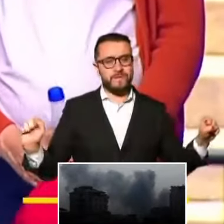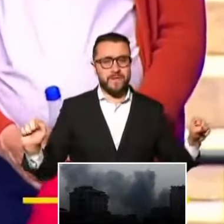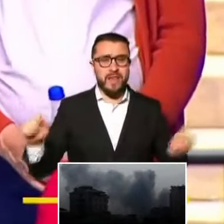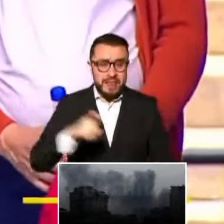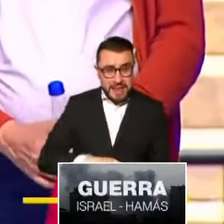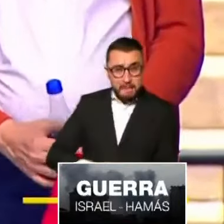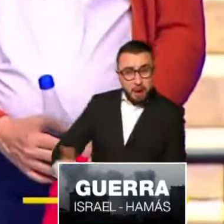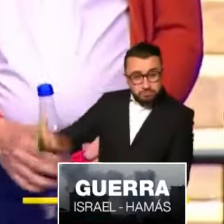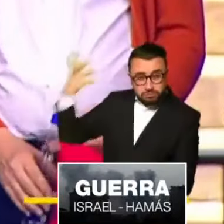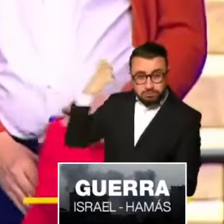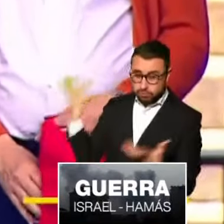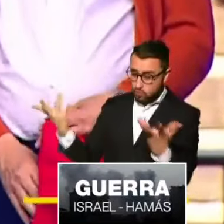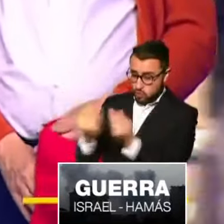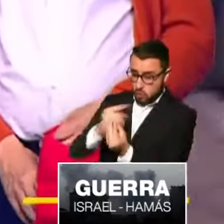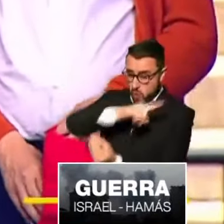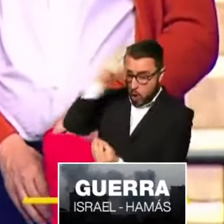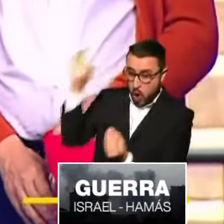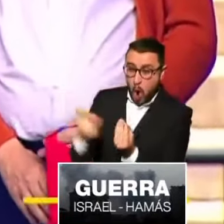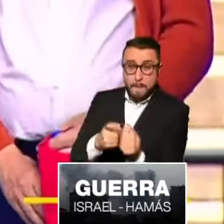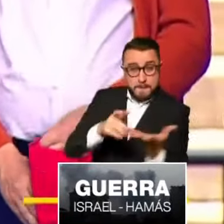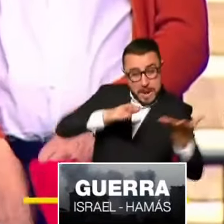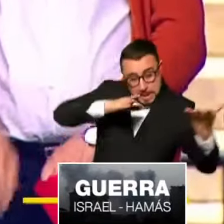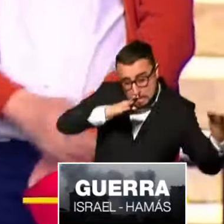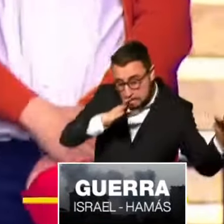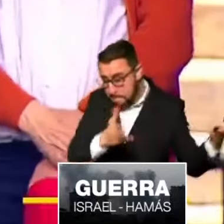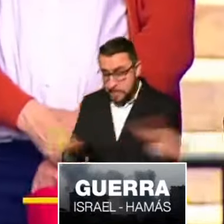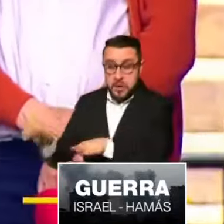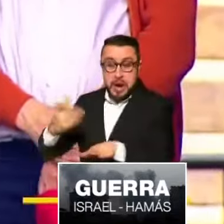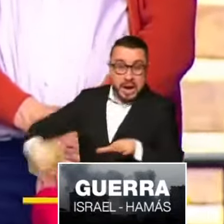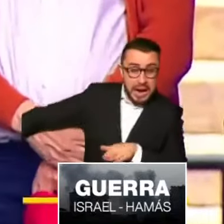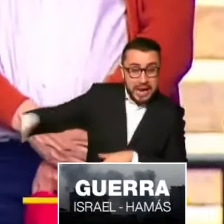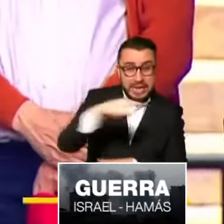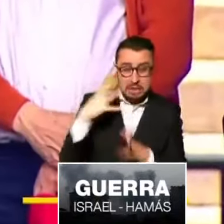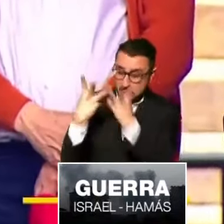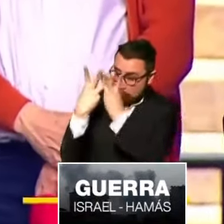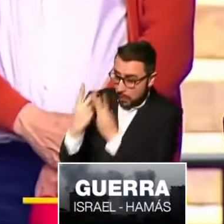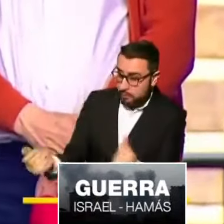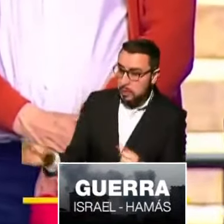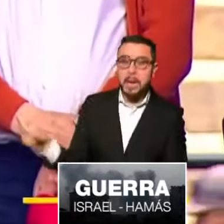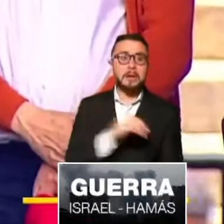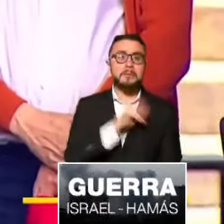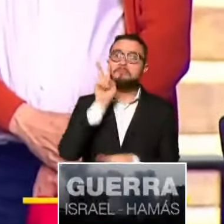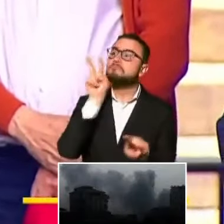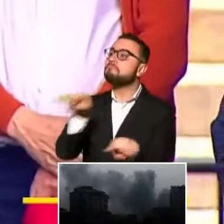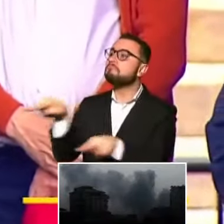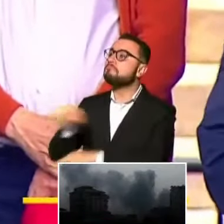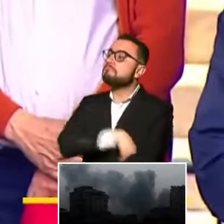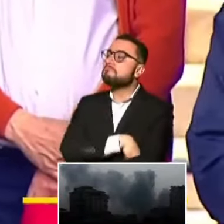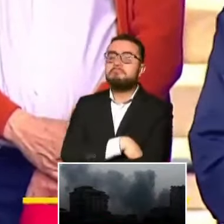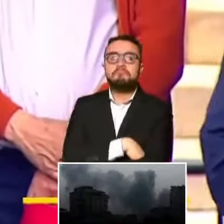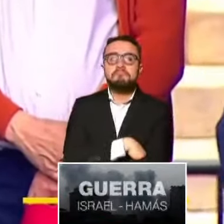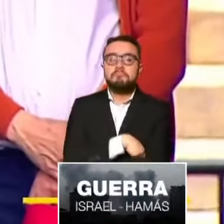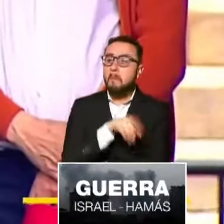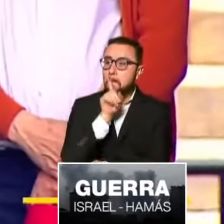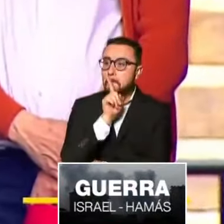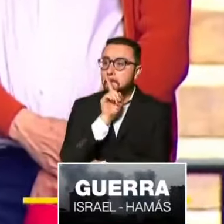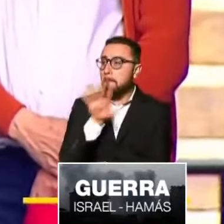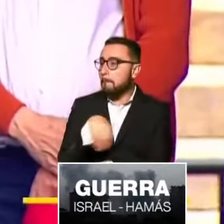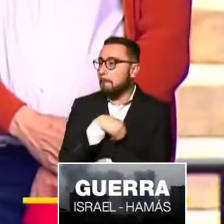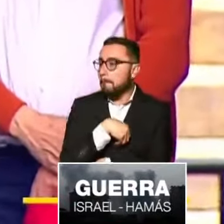eh con con el país con las instituciones del país que sería pues la misión diplomática Entonces tocaría ya digamos mirar al